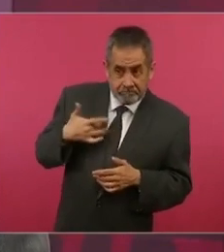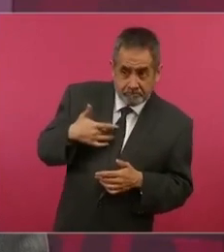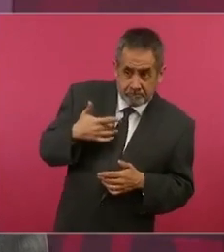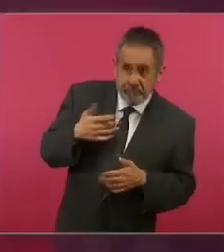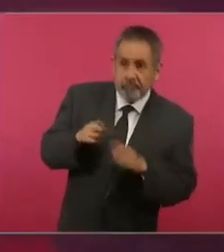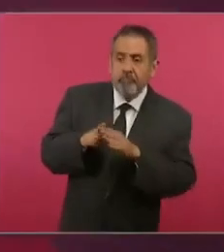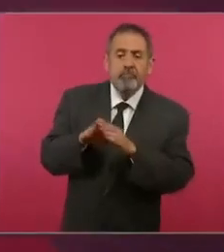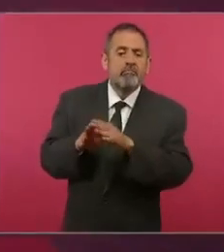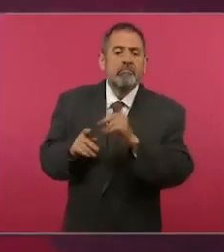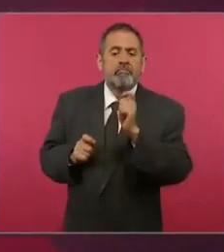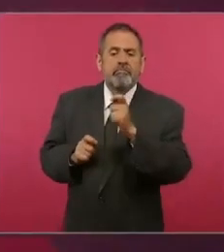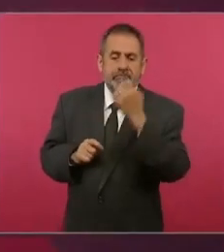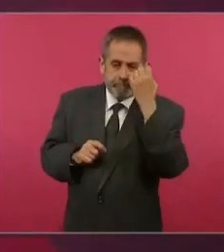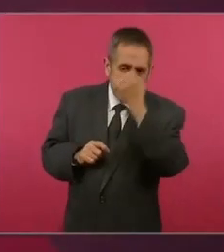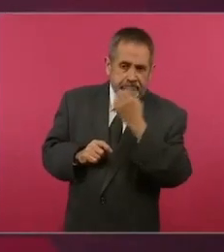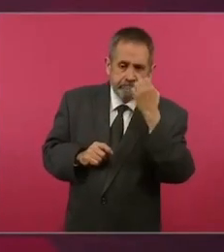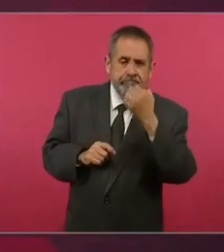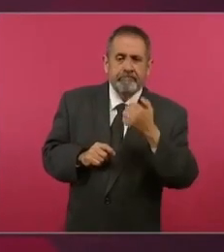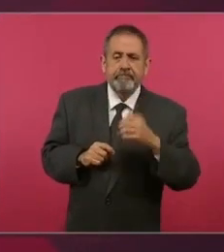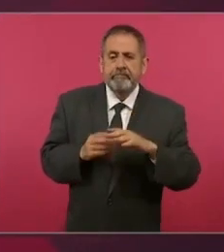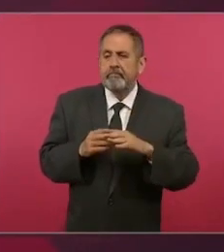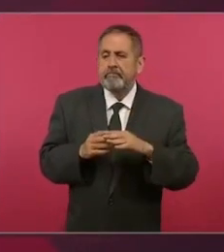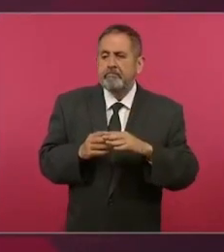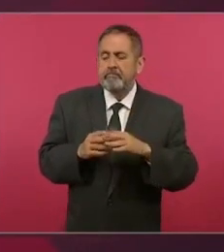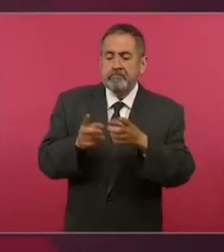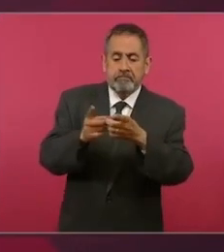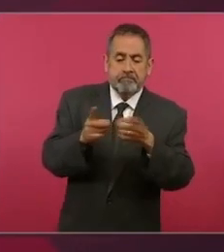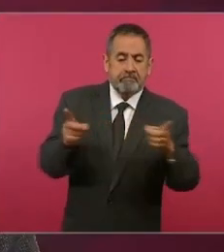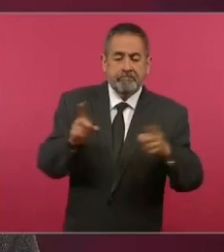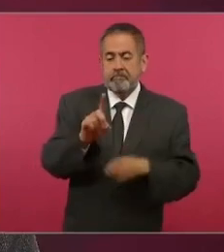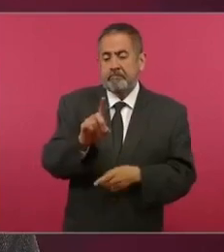era hablar de desarrollo.